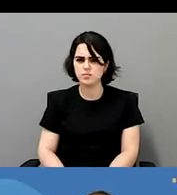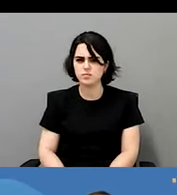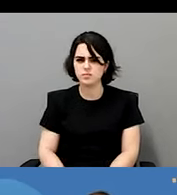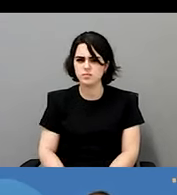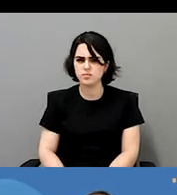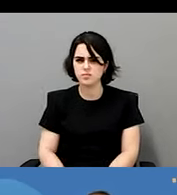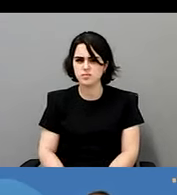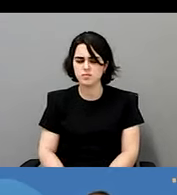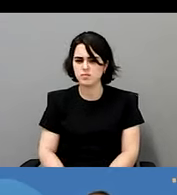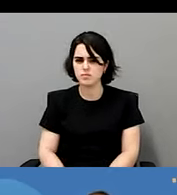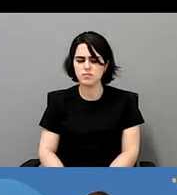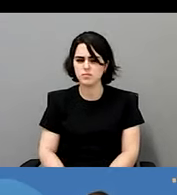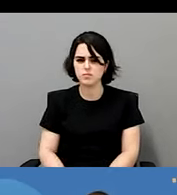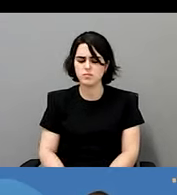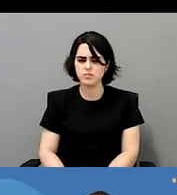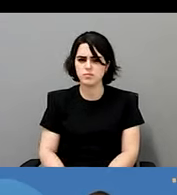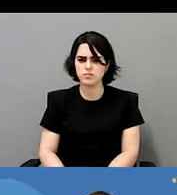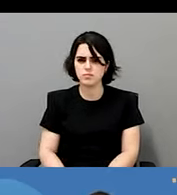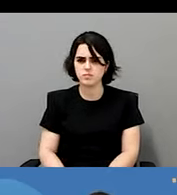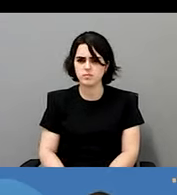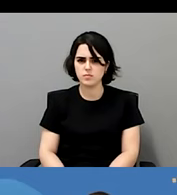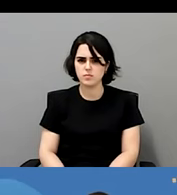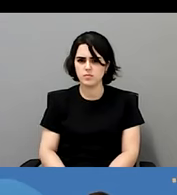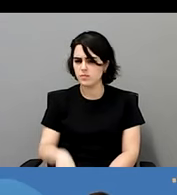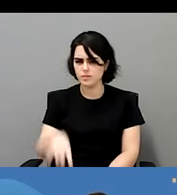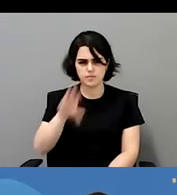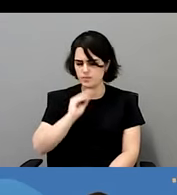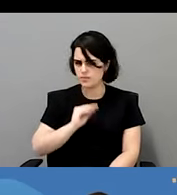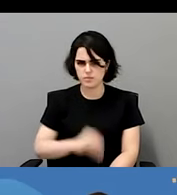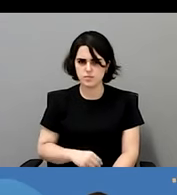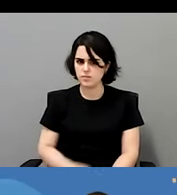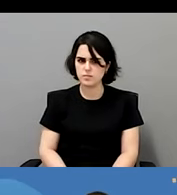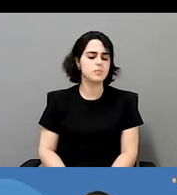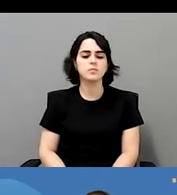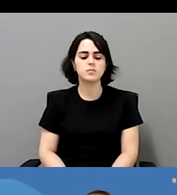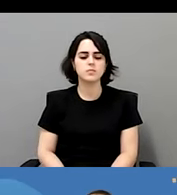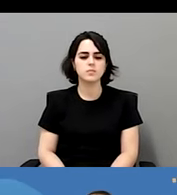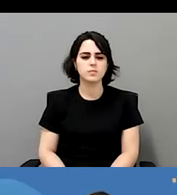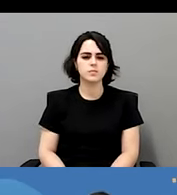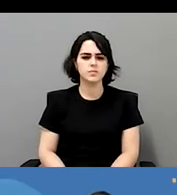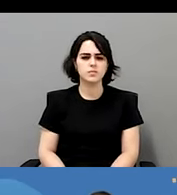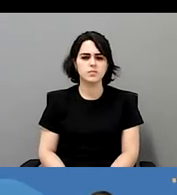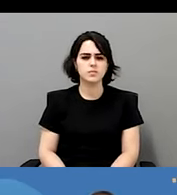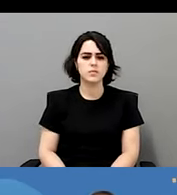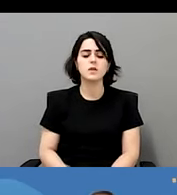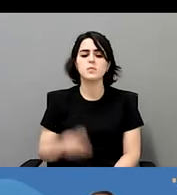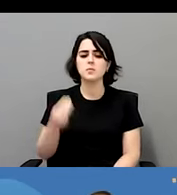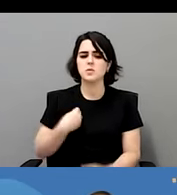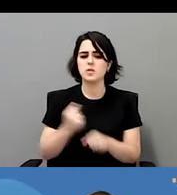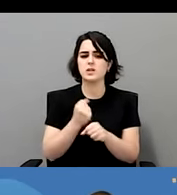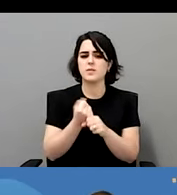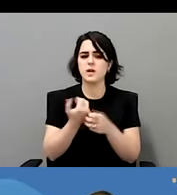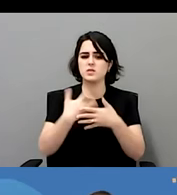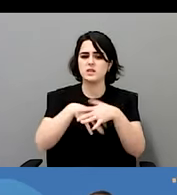esencial para la inserción laboral de las personas con